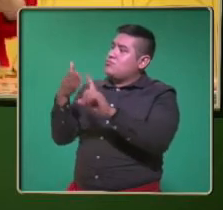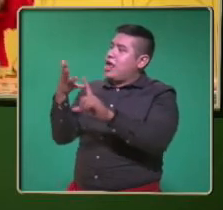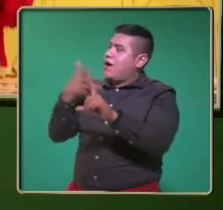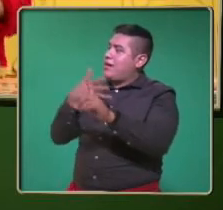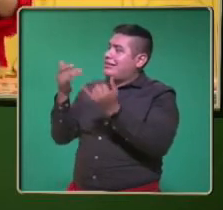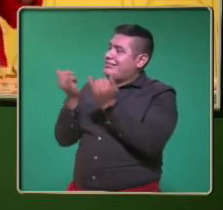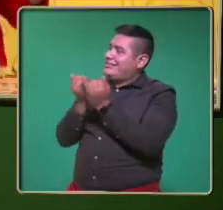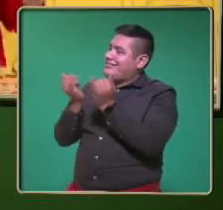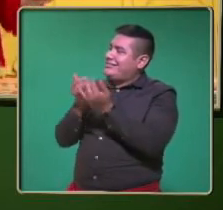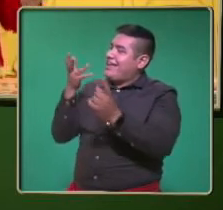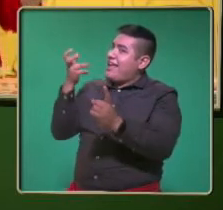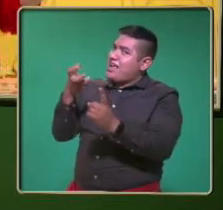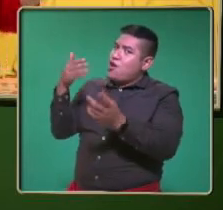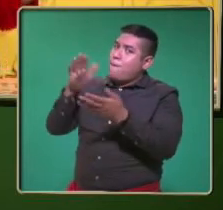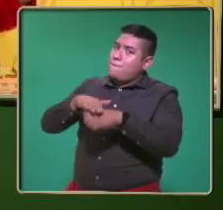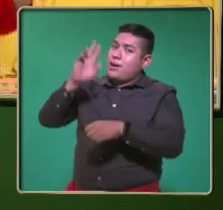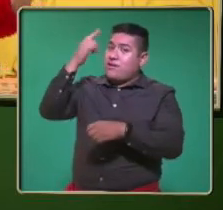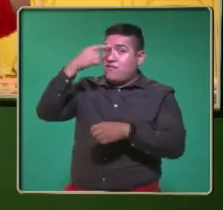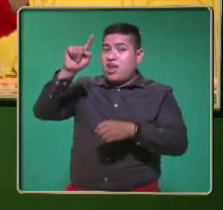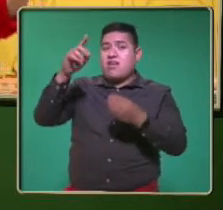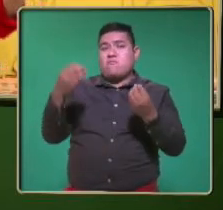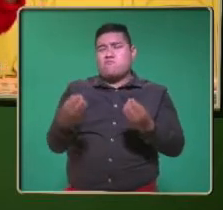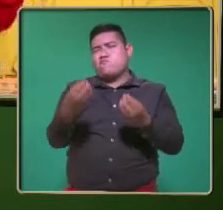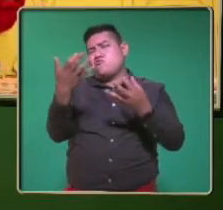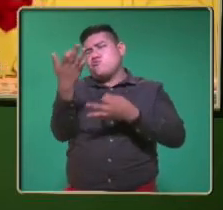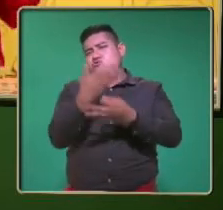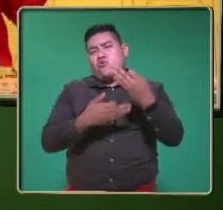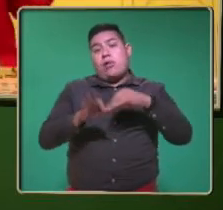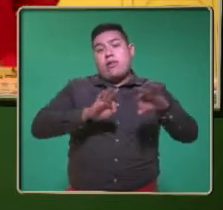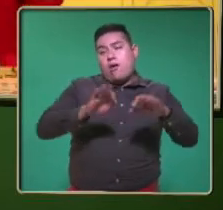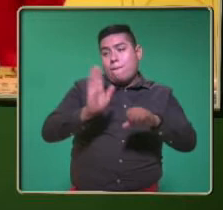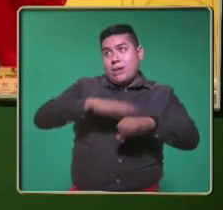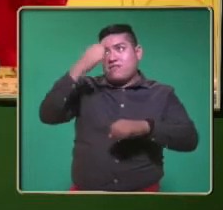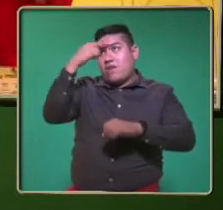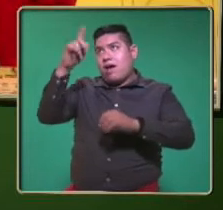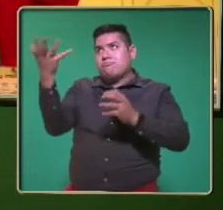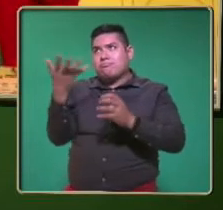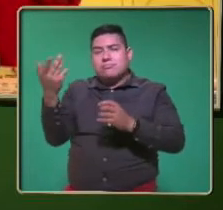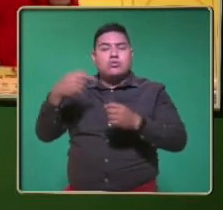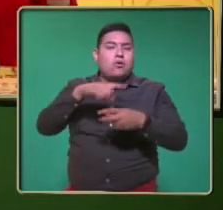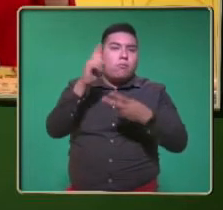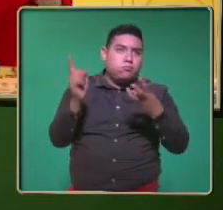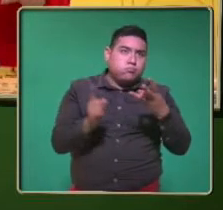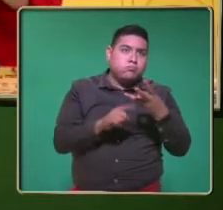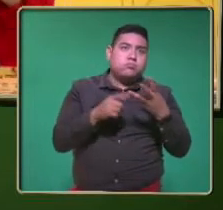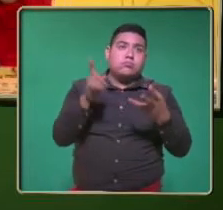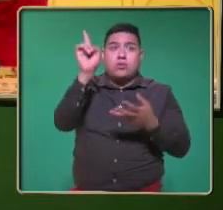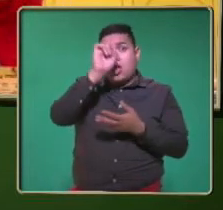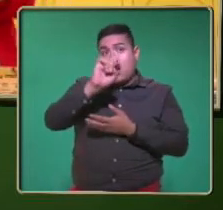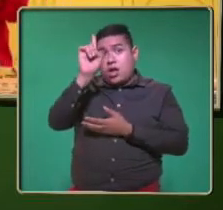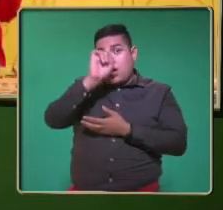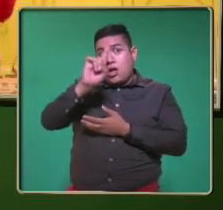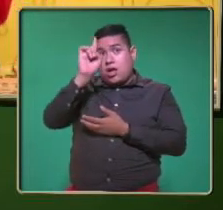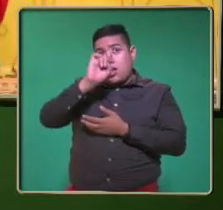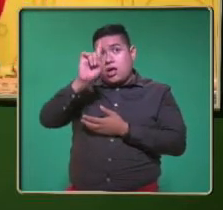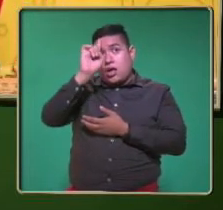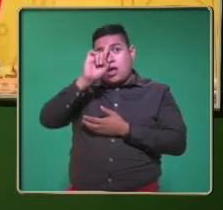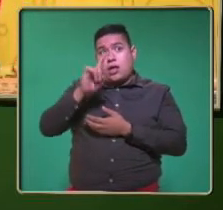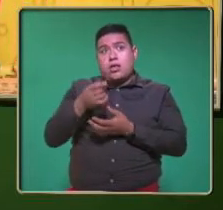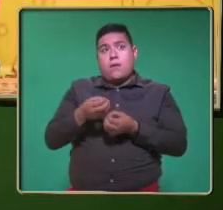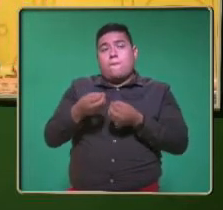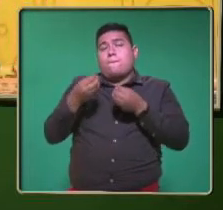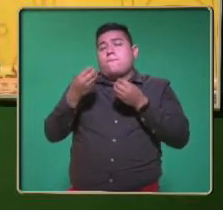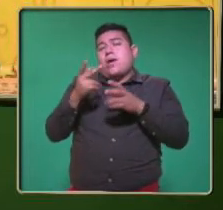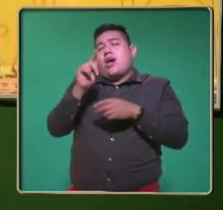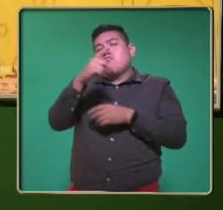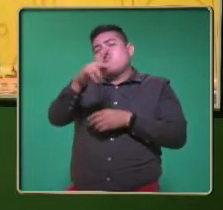fin, esto va a facilitar muchísimo las cosas. Otro punto también que nosotros sugerimos es brinde